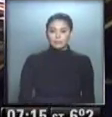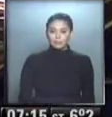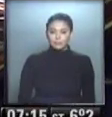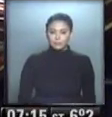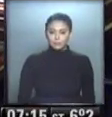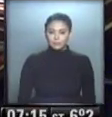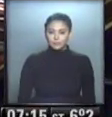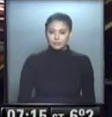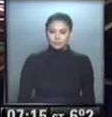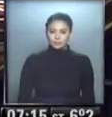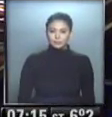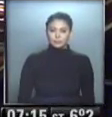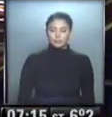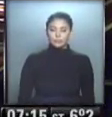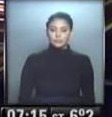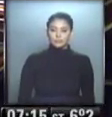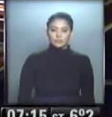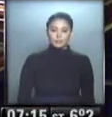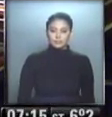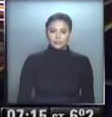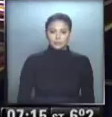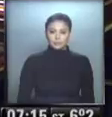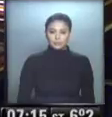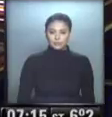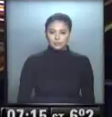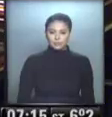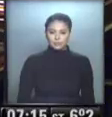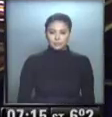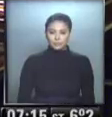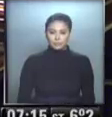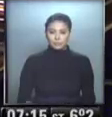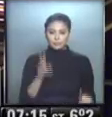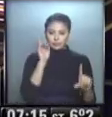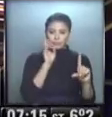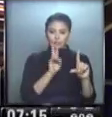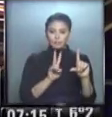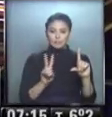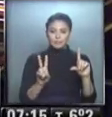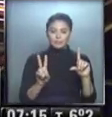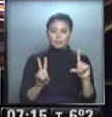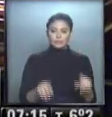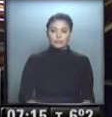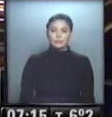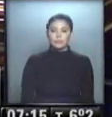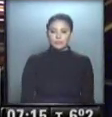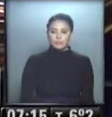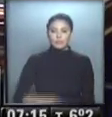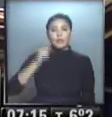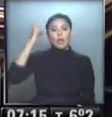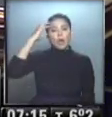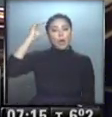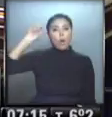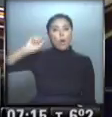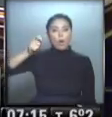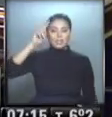Kevin Douglas Weiss, en sus demás condiciones personales sobrantes en autos, por considerarlo coautor penalmente responsable del delito de homicidio en ocasión